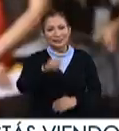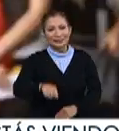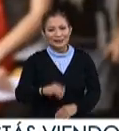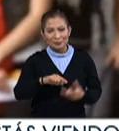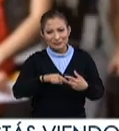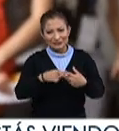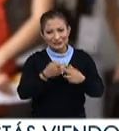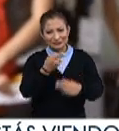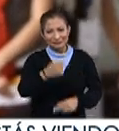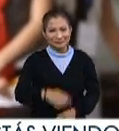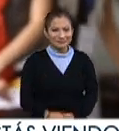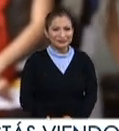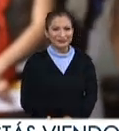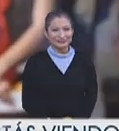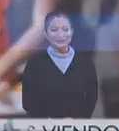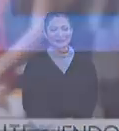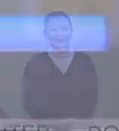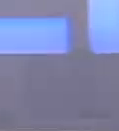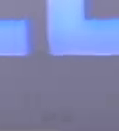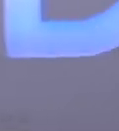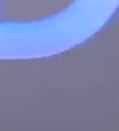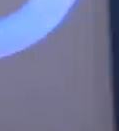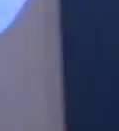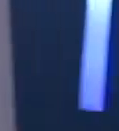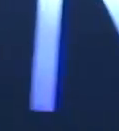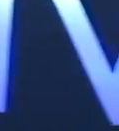Interfaz. ¡Comenzamos!